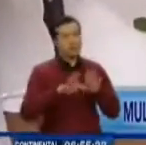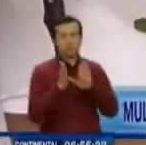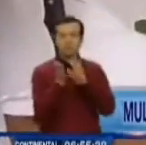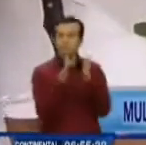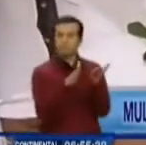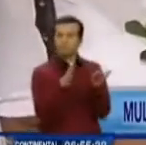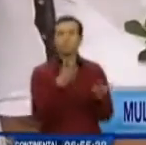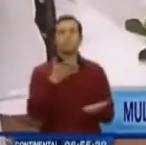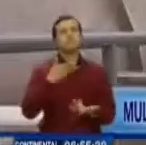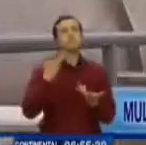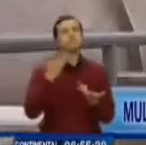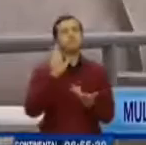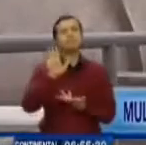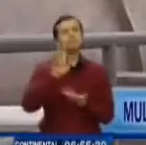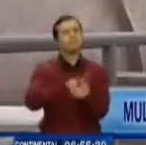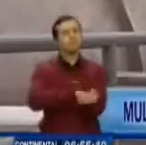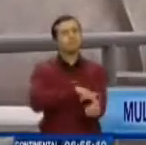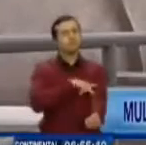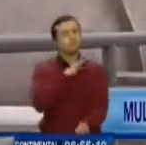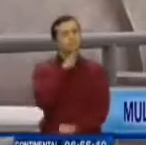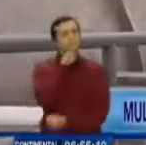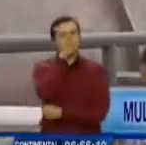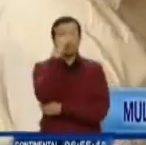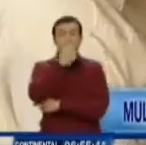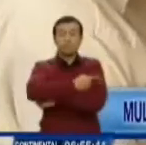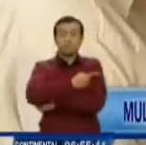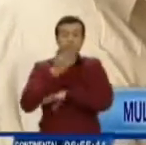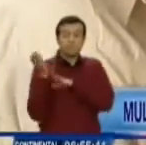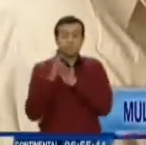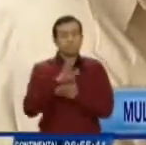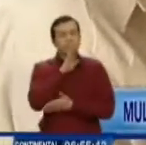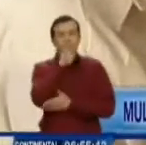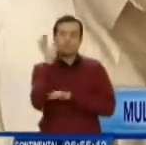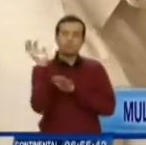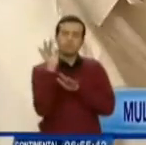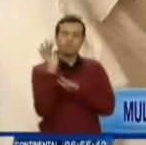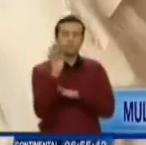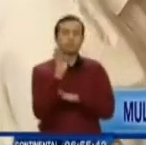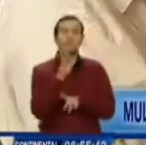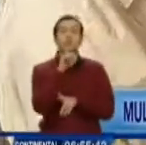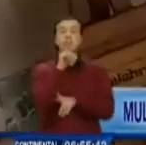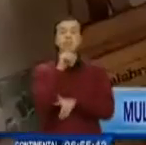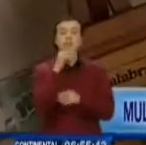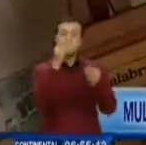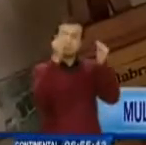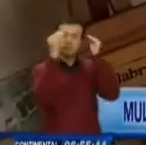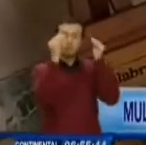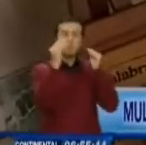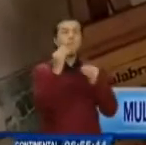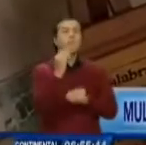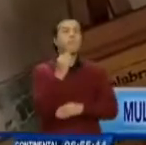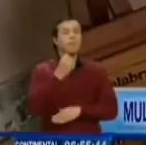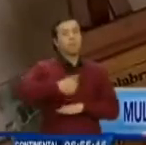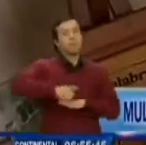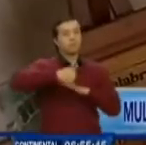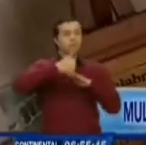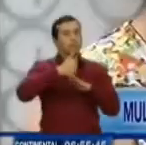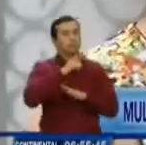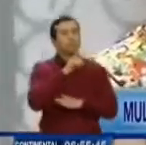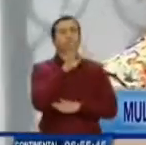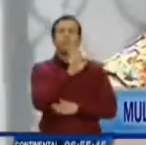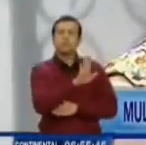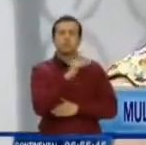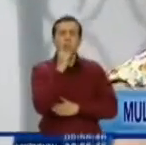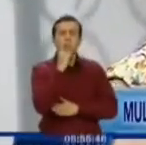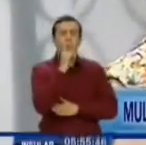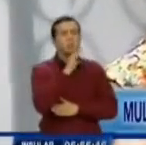es parte de su tradición de los fieles difuntos. Así al menos, dicen, les enseñó quién fue la cabeza de la familia. Él fue un buen